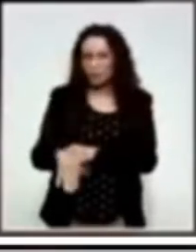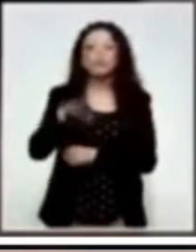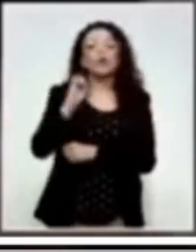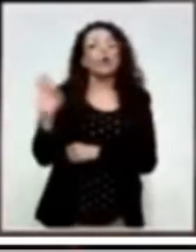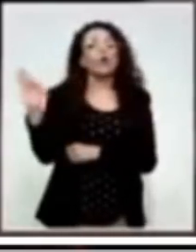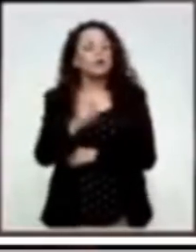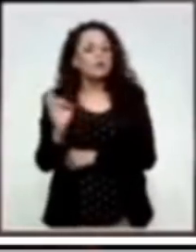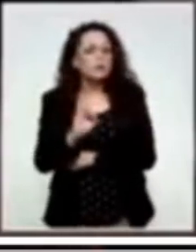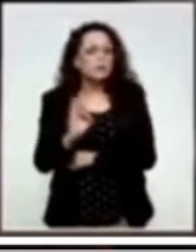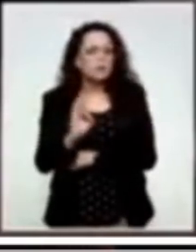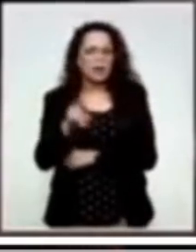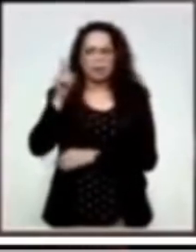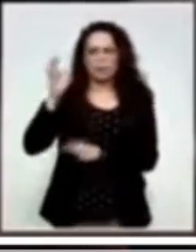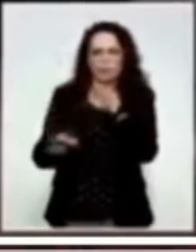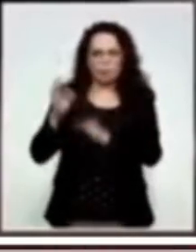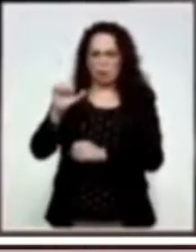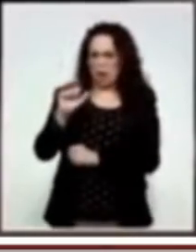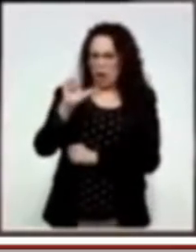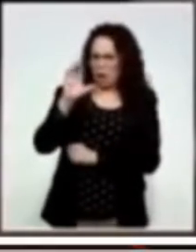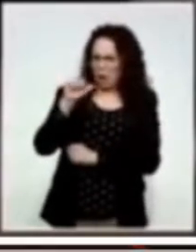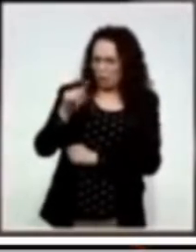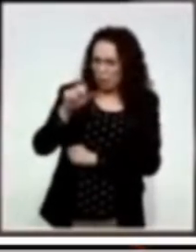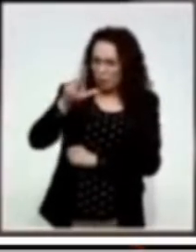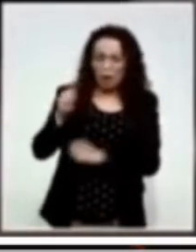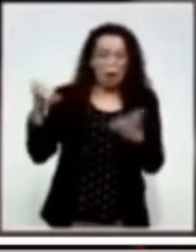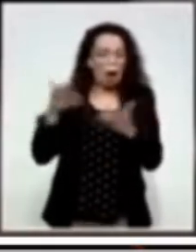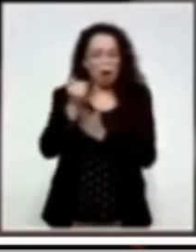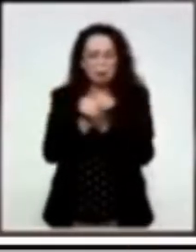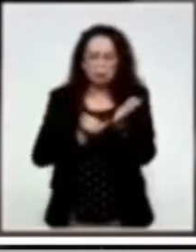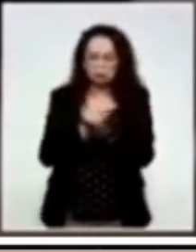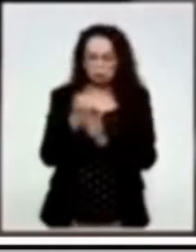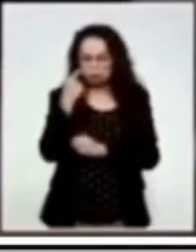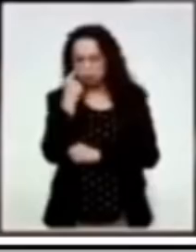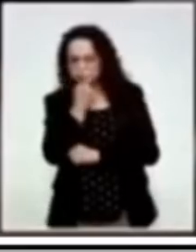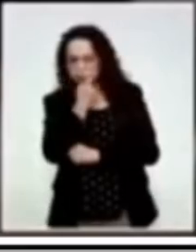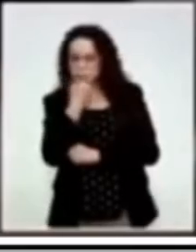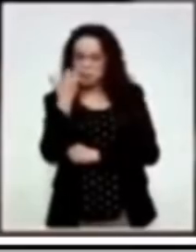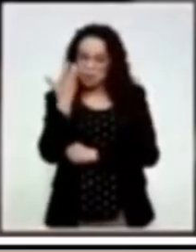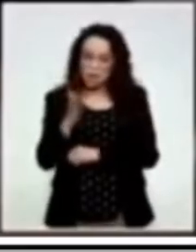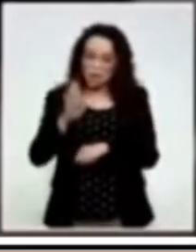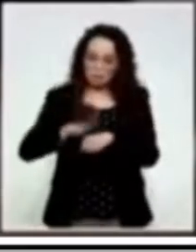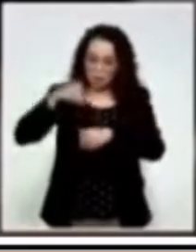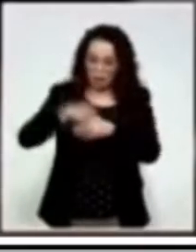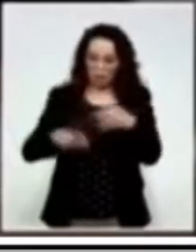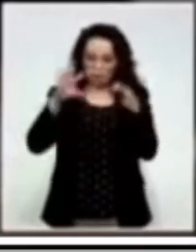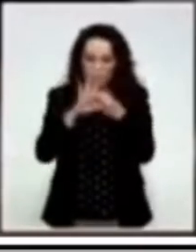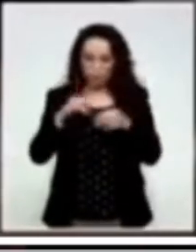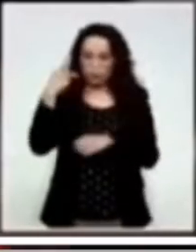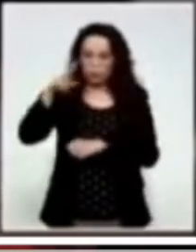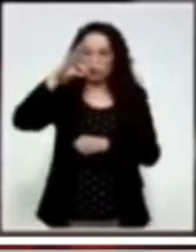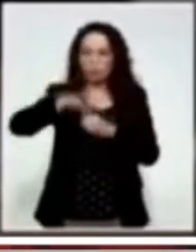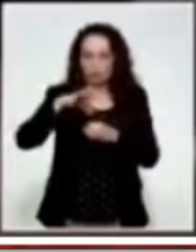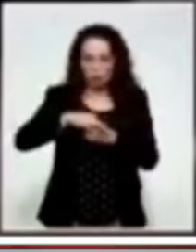situación inédita, el ministro González Alcántara decide en voto aclaratorio hacer como una aclaración de su